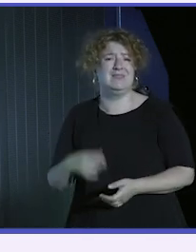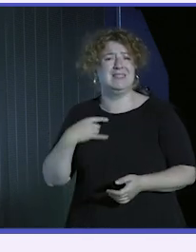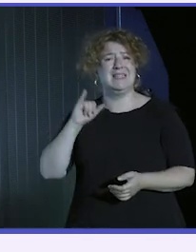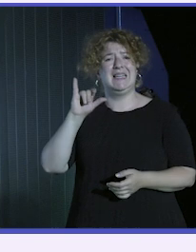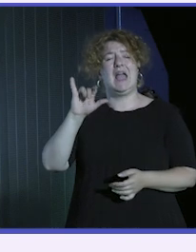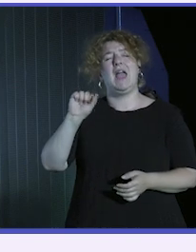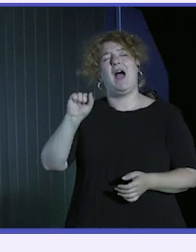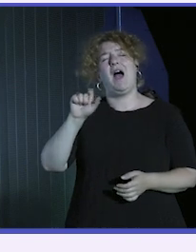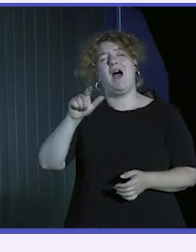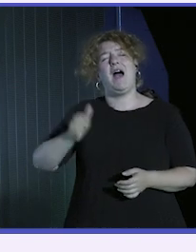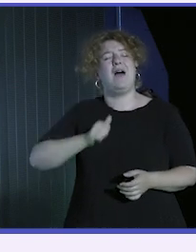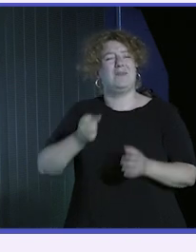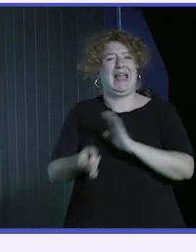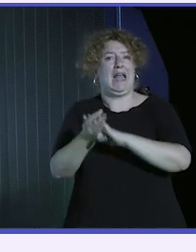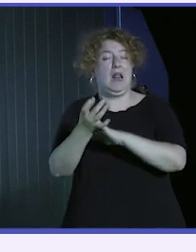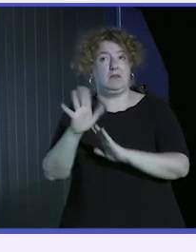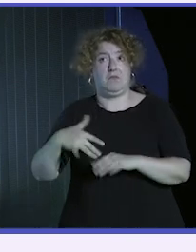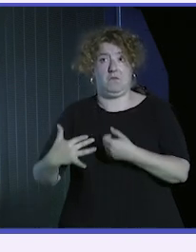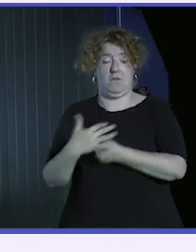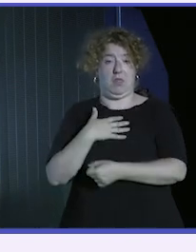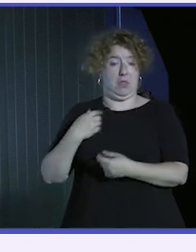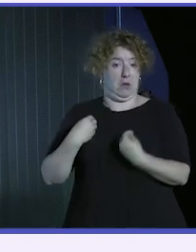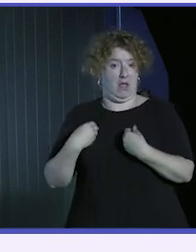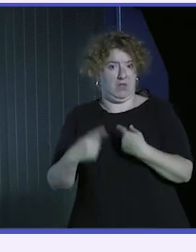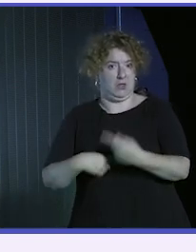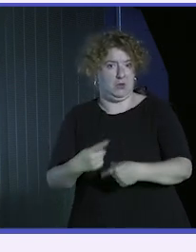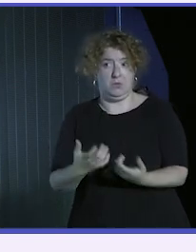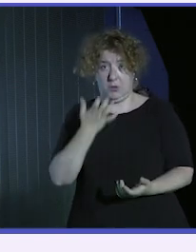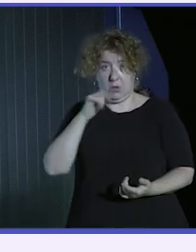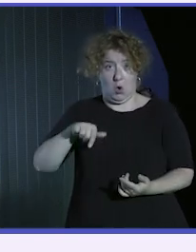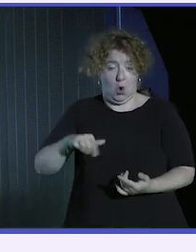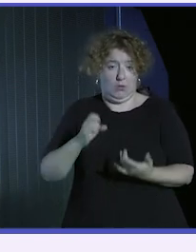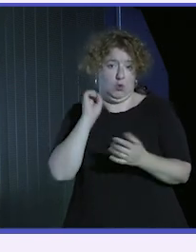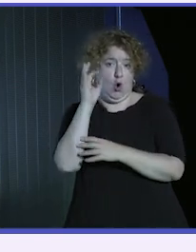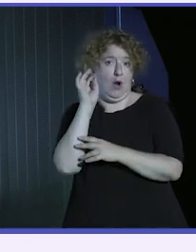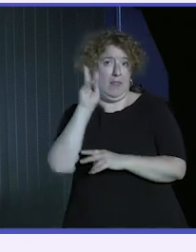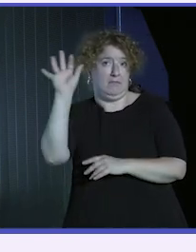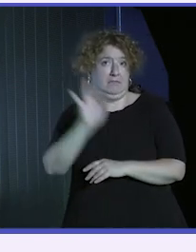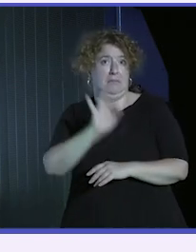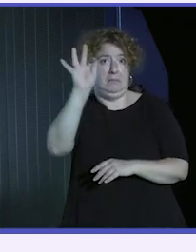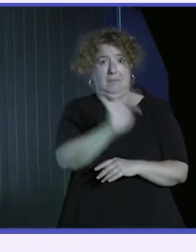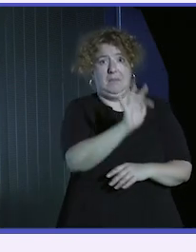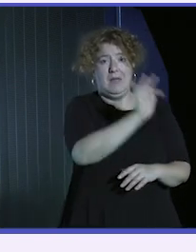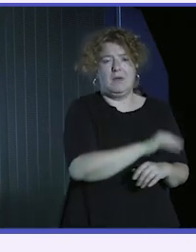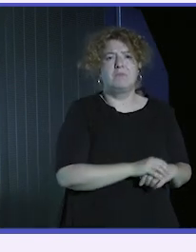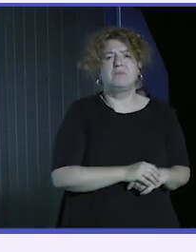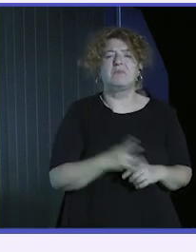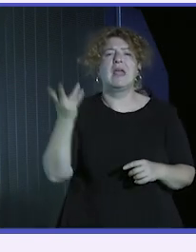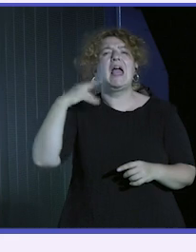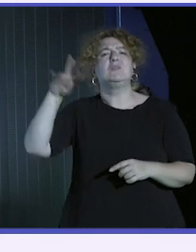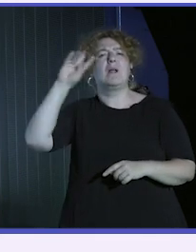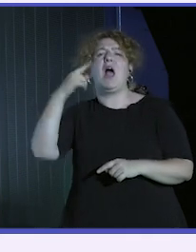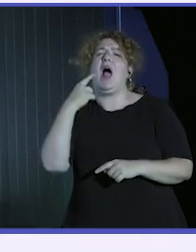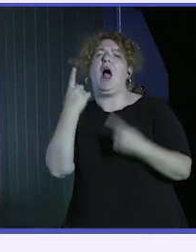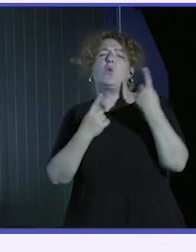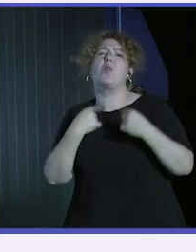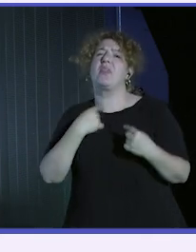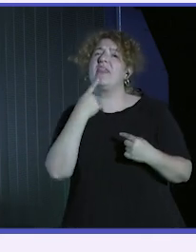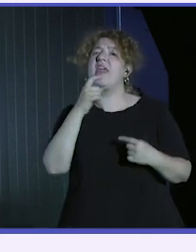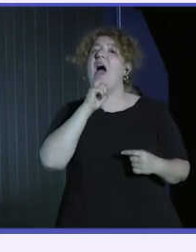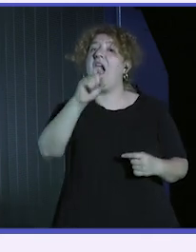IA generativa iba a tener el impacto en nuestras vidas que estamos viendo a lo largo de las jornadas de hoy? Algunos expertos lo podían anticipar, pero no